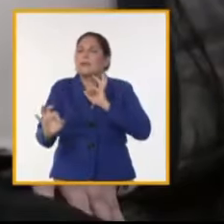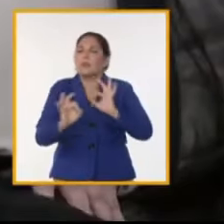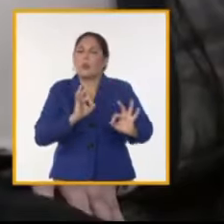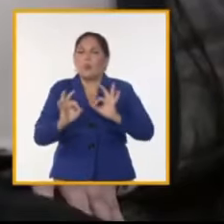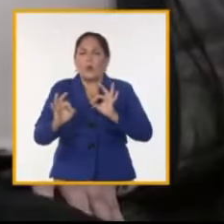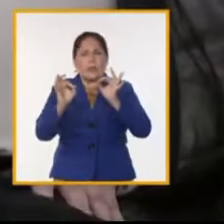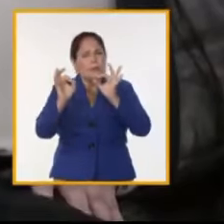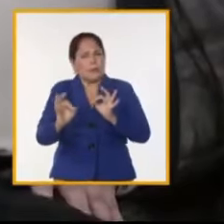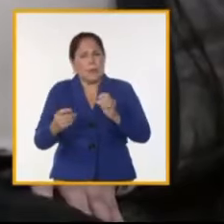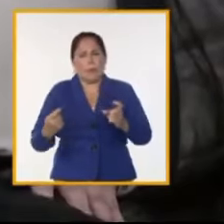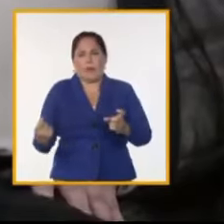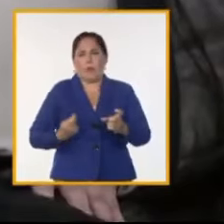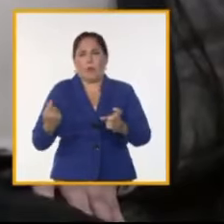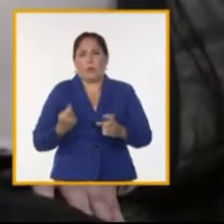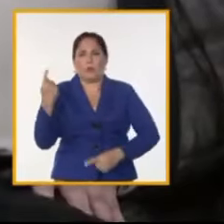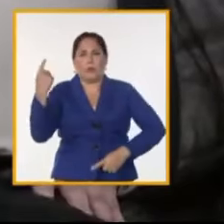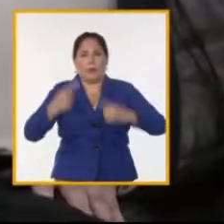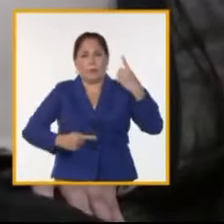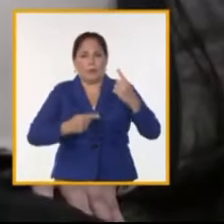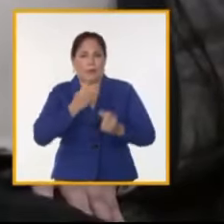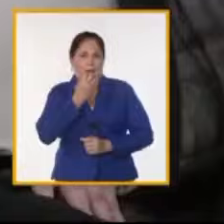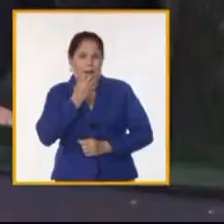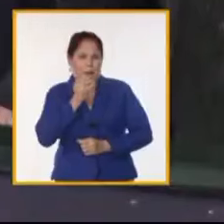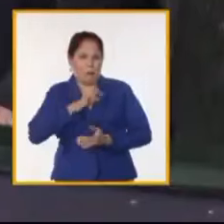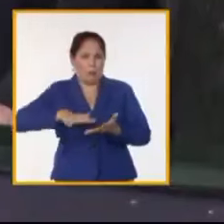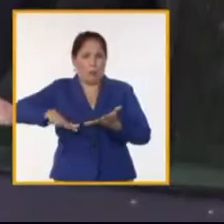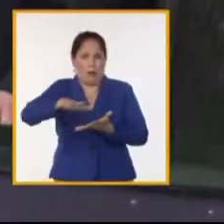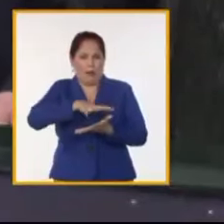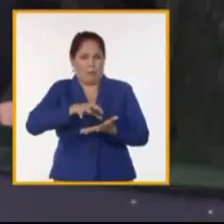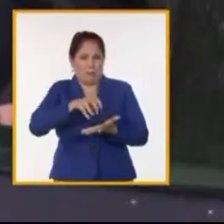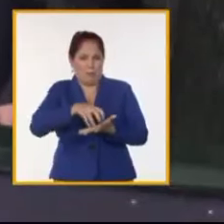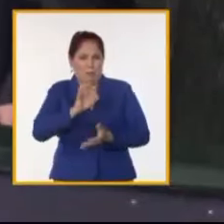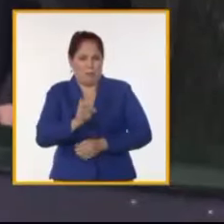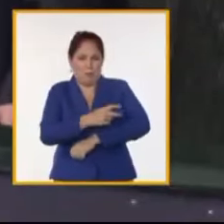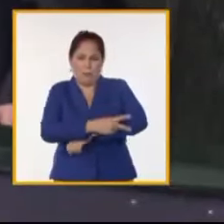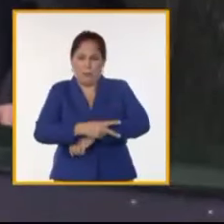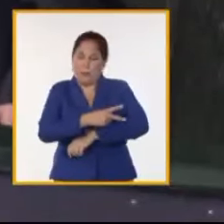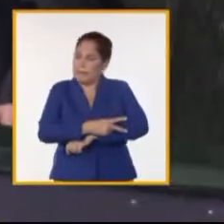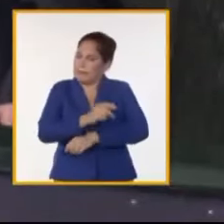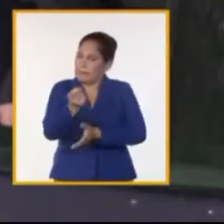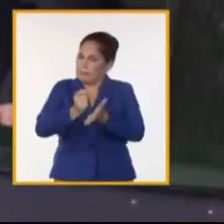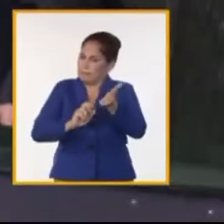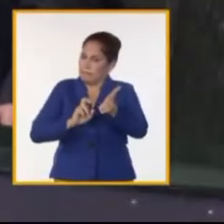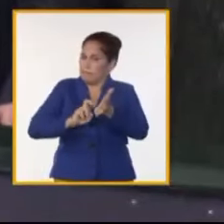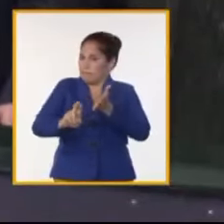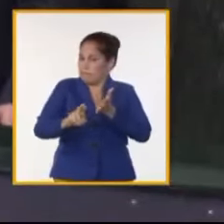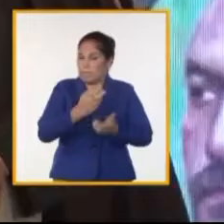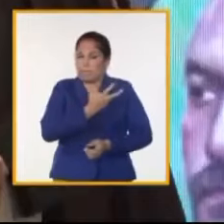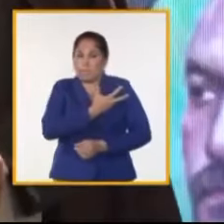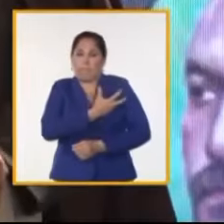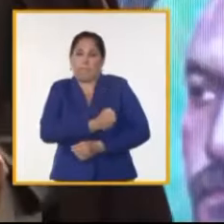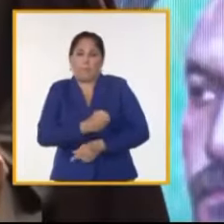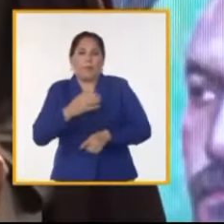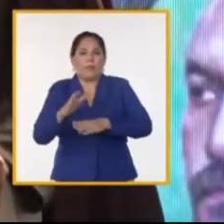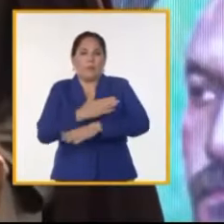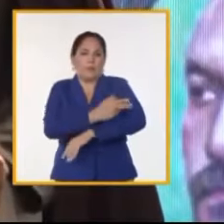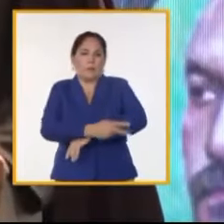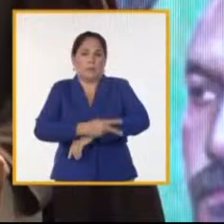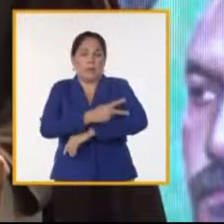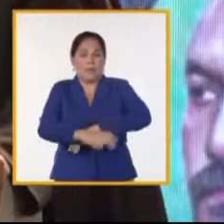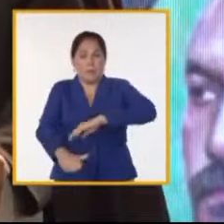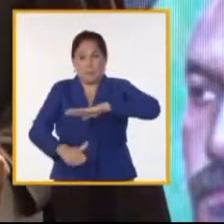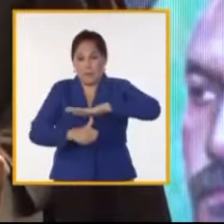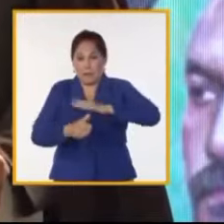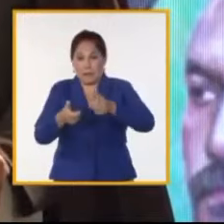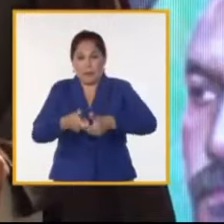movimientos de resistencia contra Israel en la región las condolencias también llegaron desde occidente el presidente